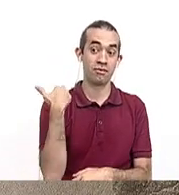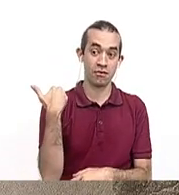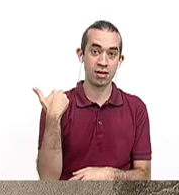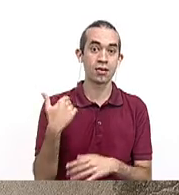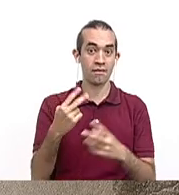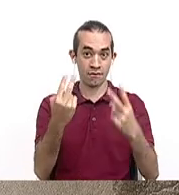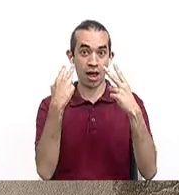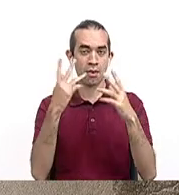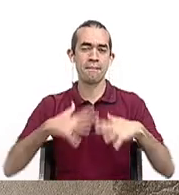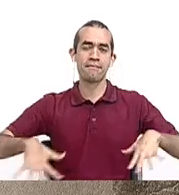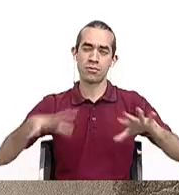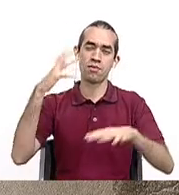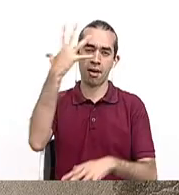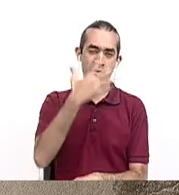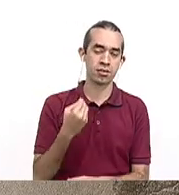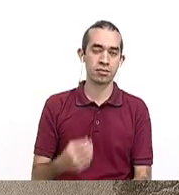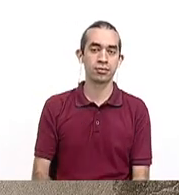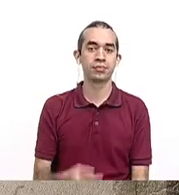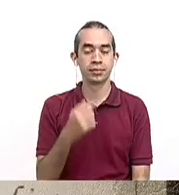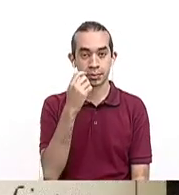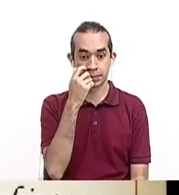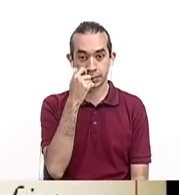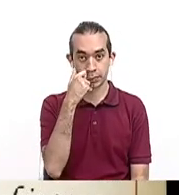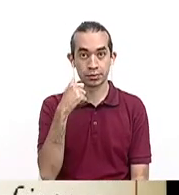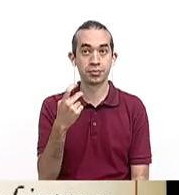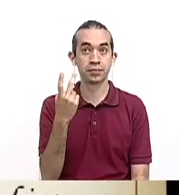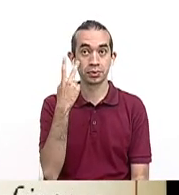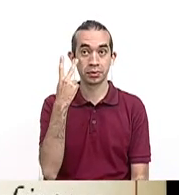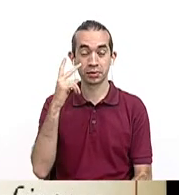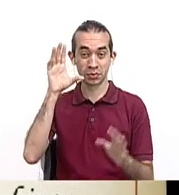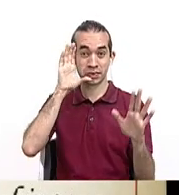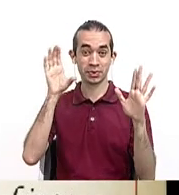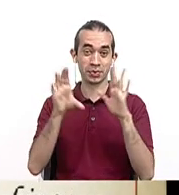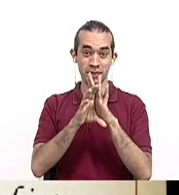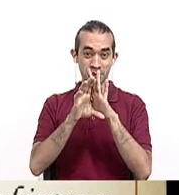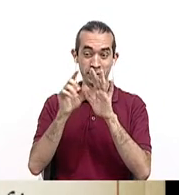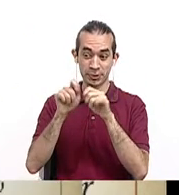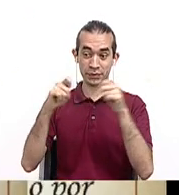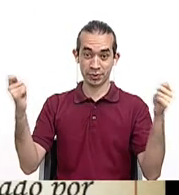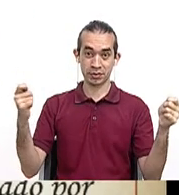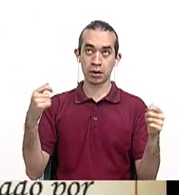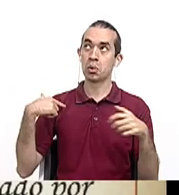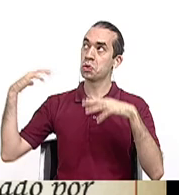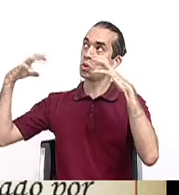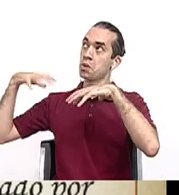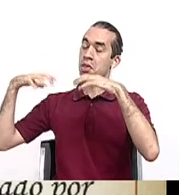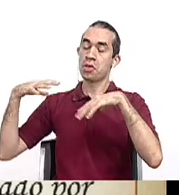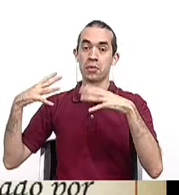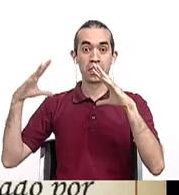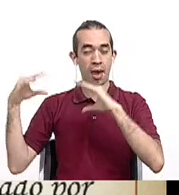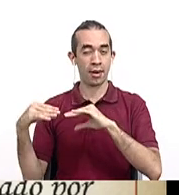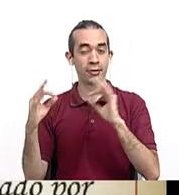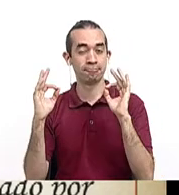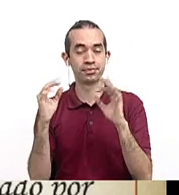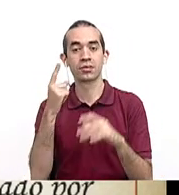mostrarles aquí un momentito nuestro álbum en esta tarde lluviosa ahí estaba el cartón calderón